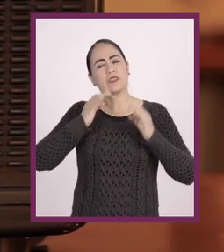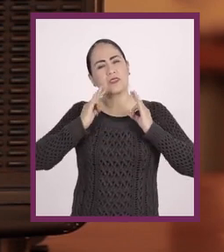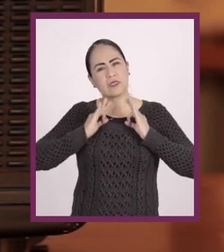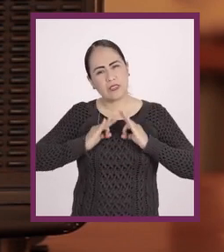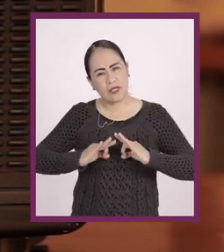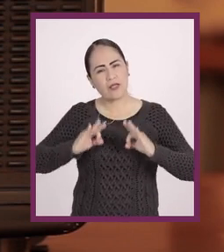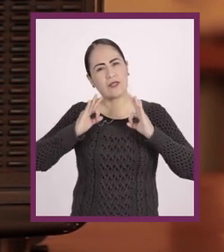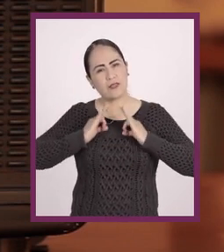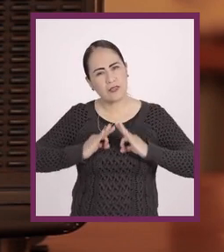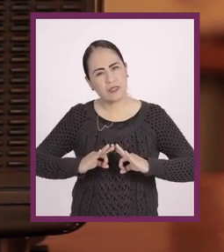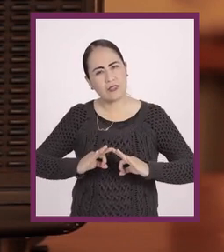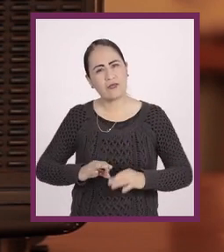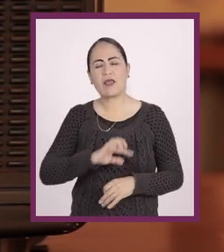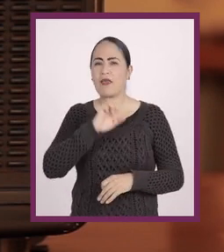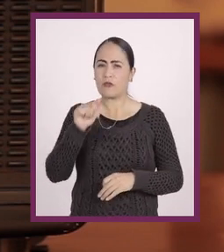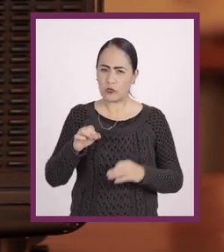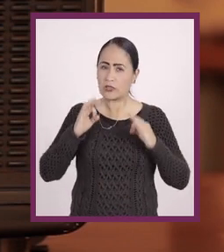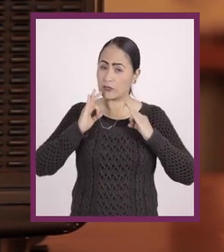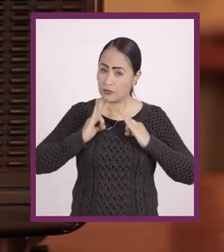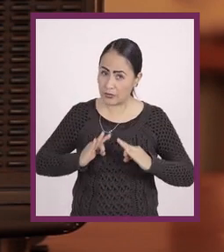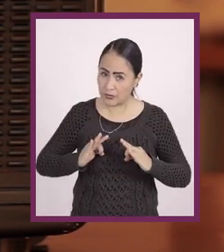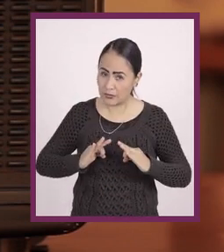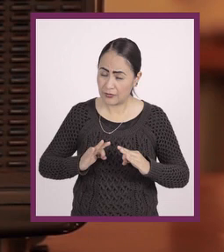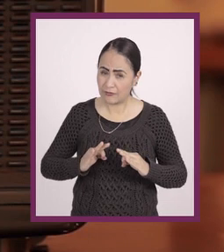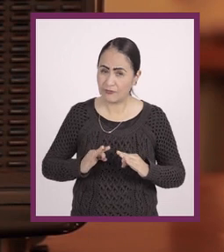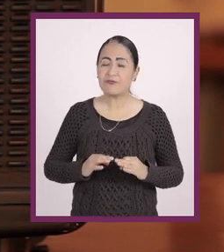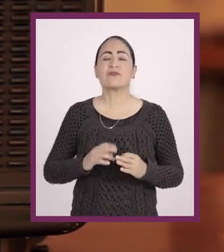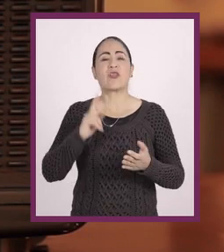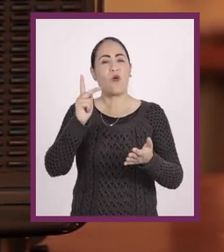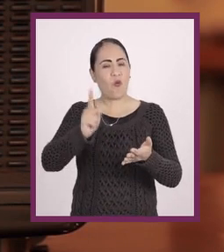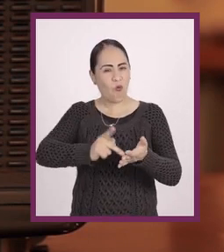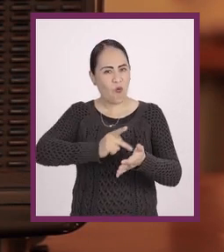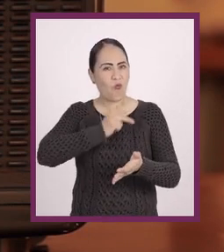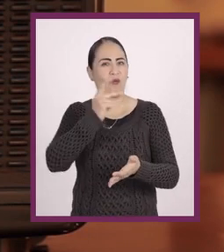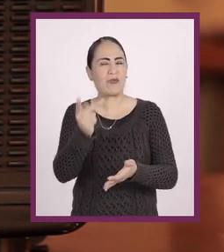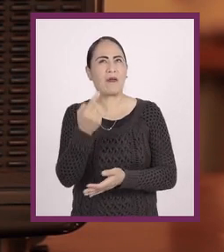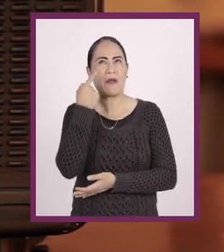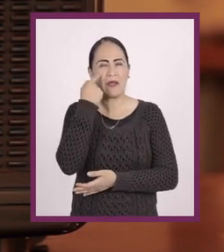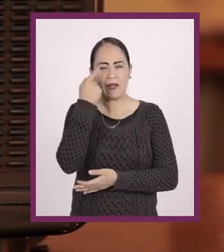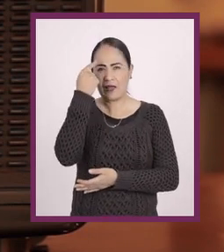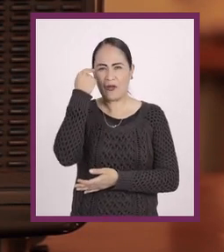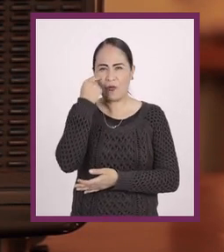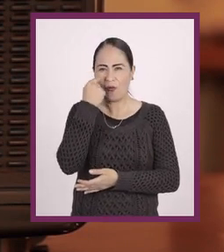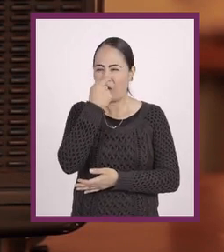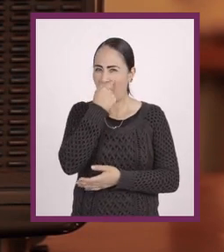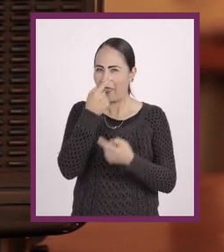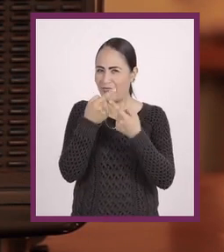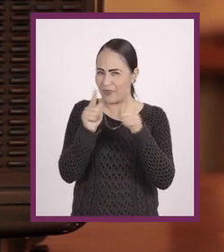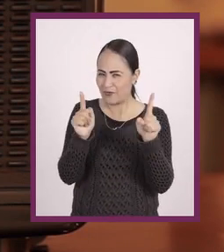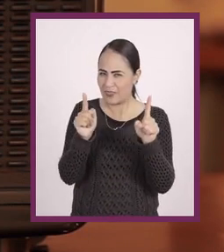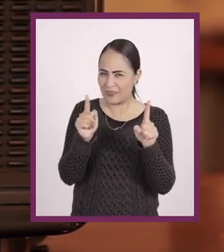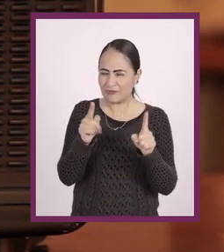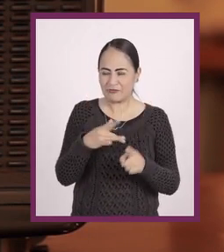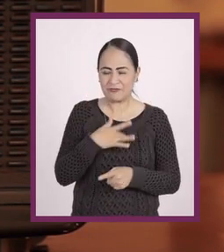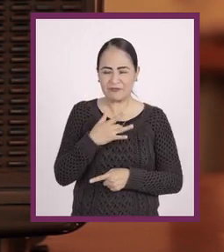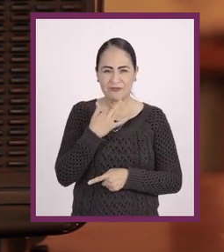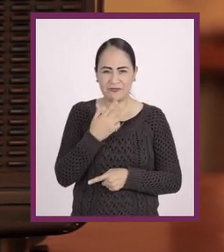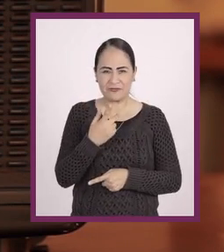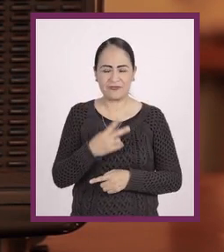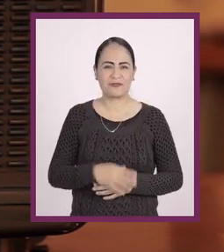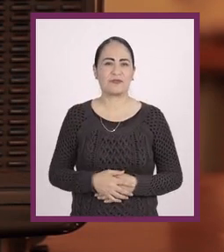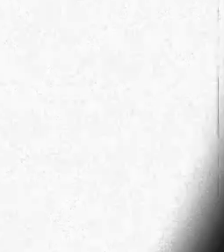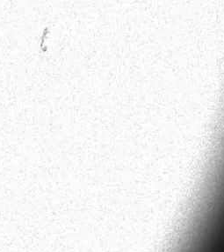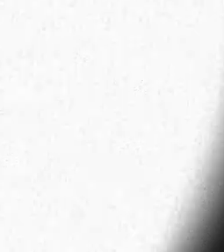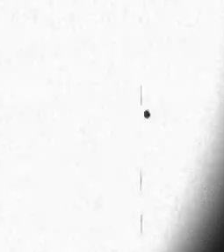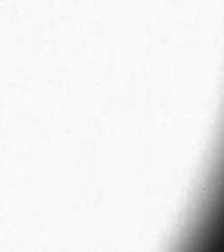y una es tranquilizador ya veo las cosas de manera diferente ya luego más relajado más tranquilo con la